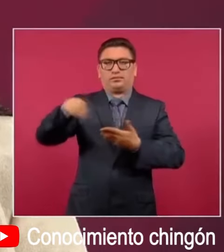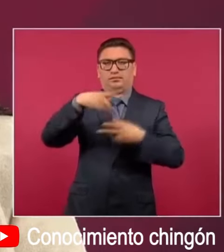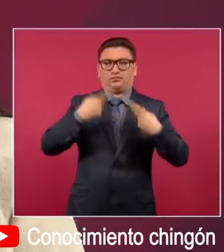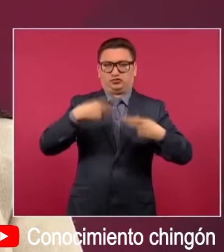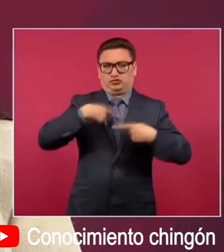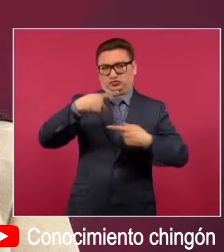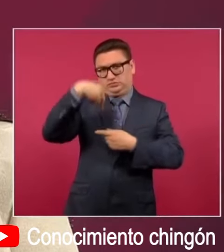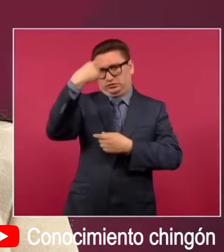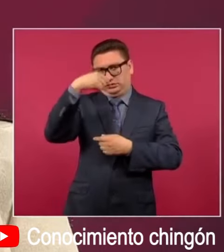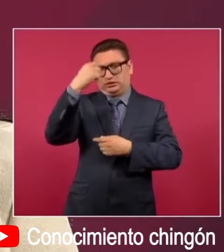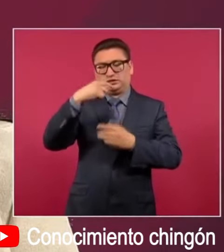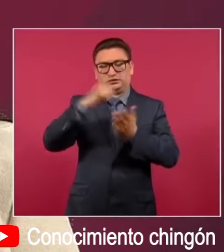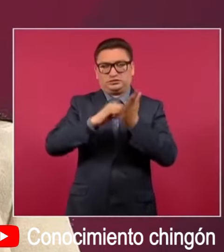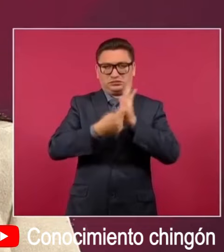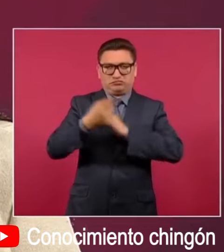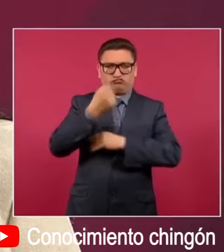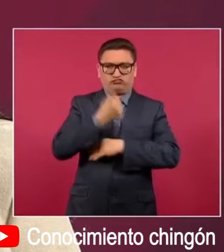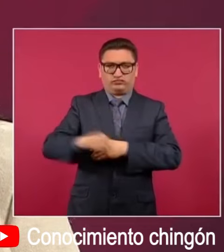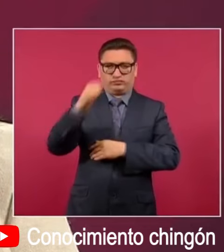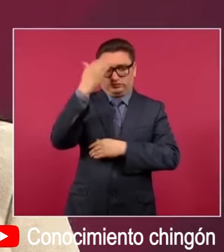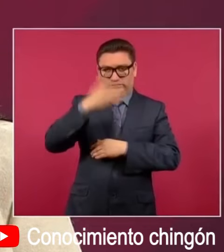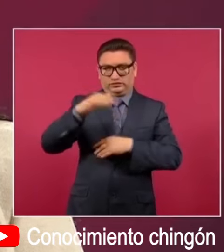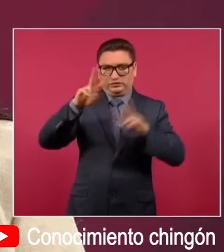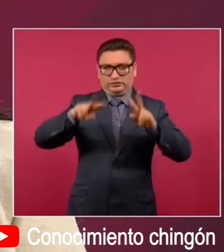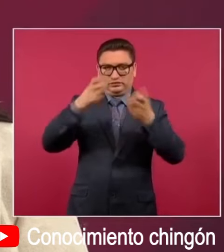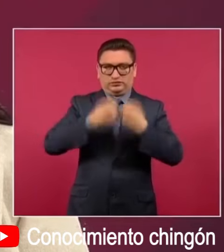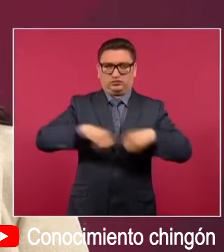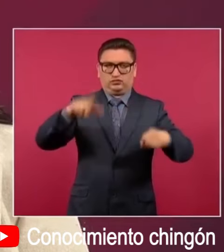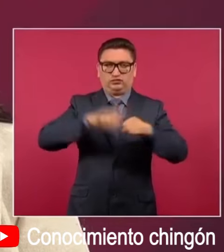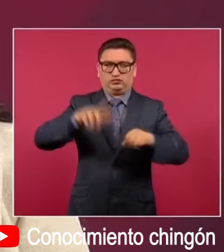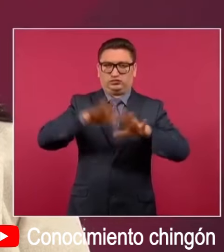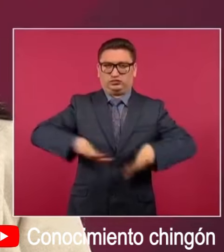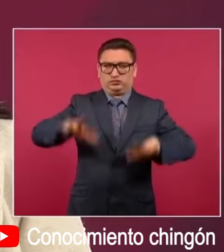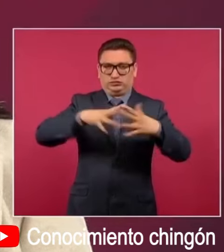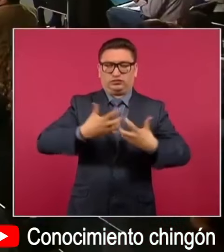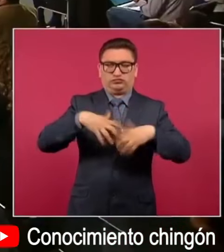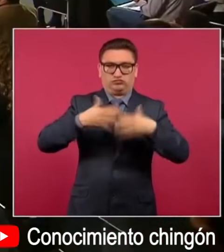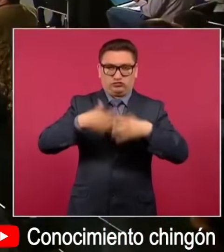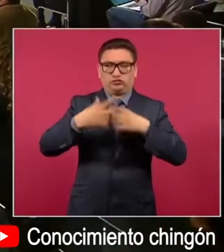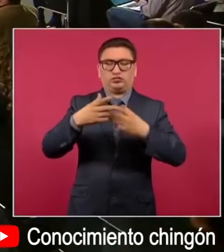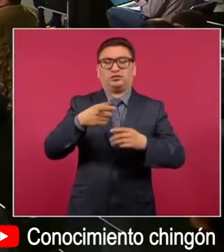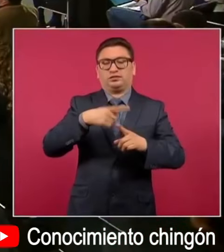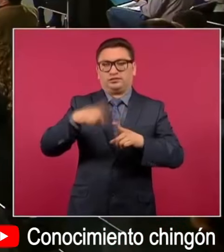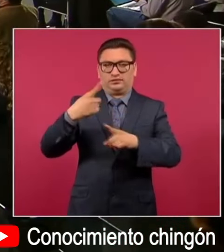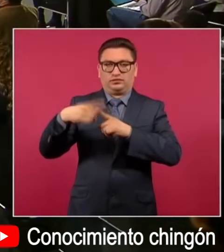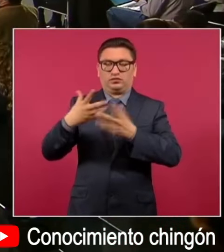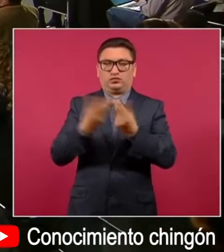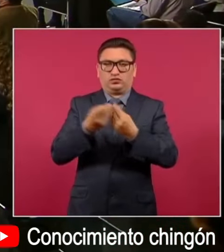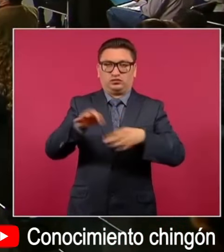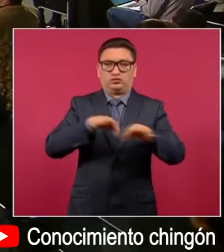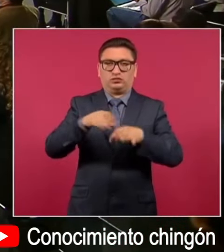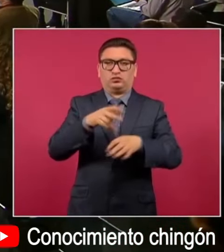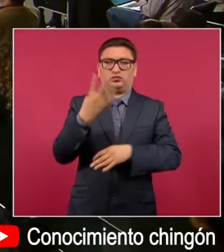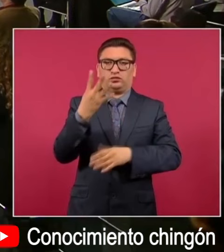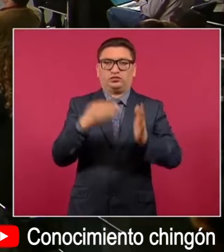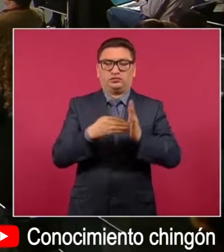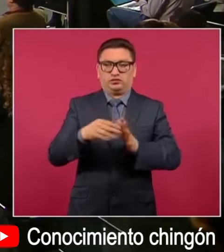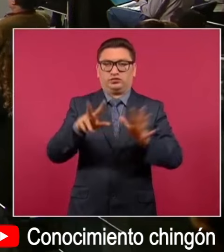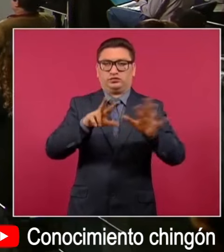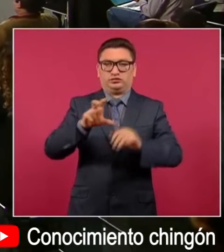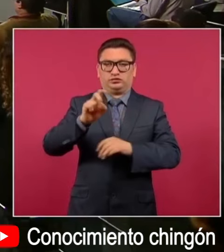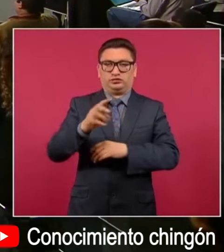técnicos de la parte social y de la parte productiva. Y se trabaja en